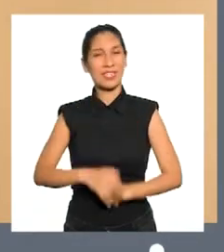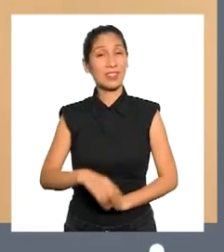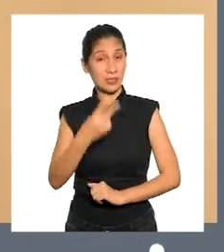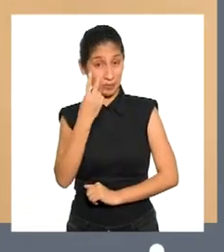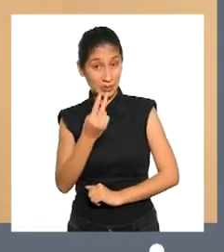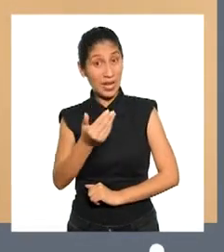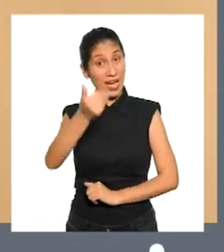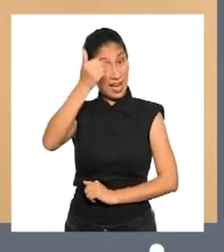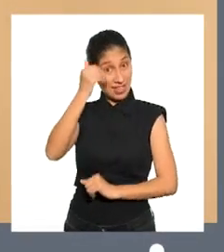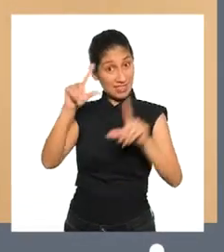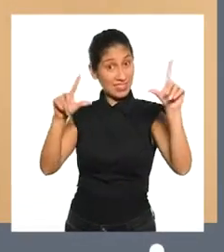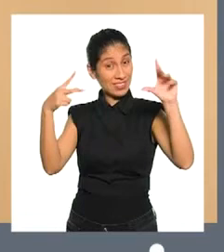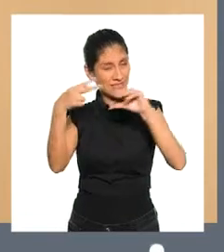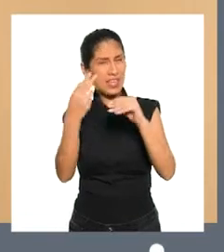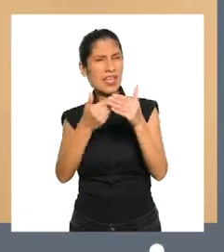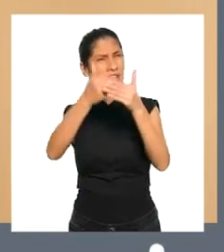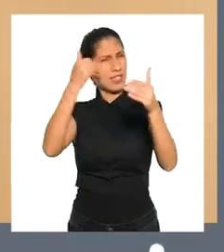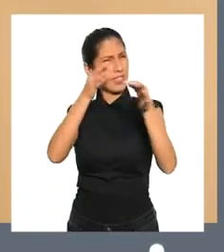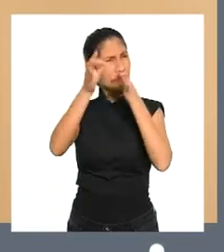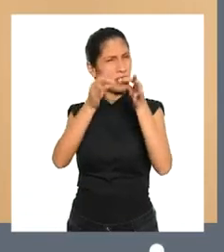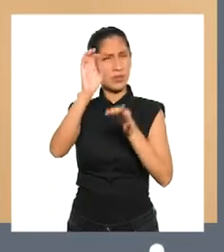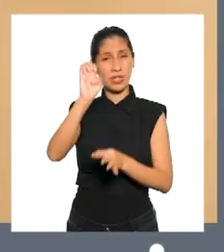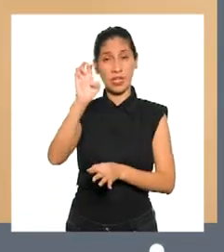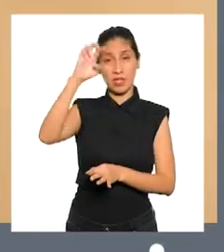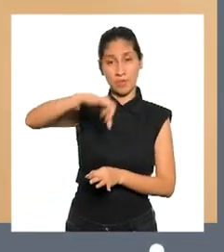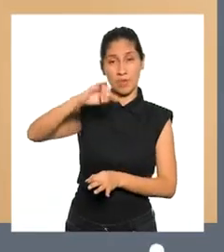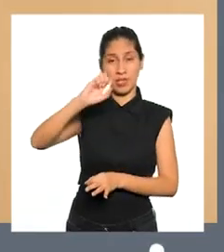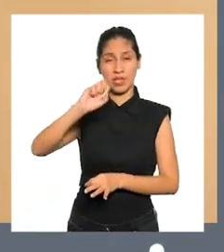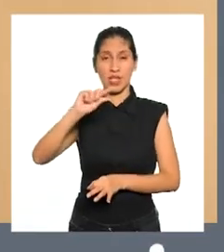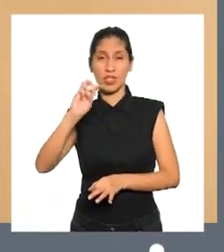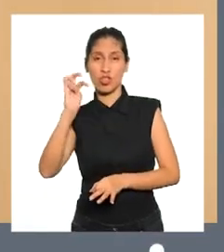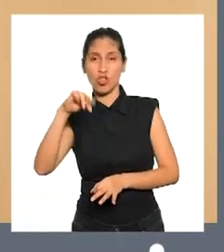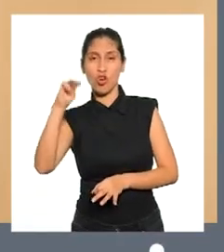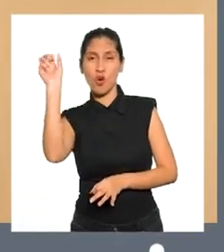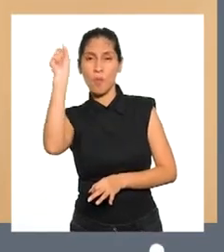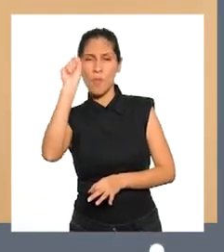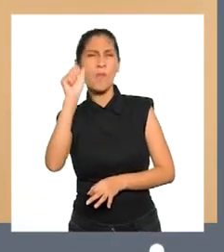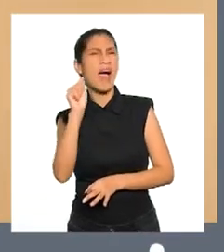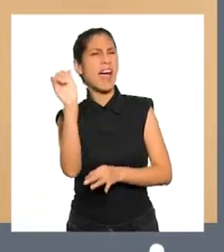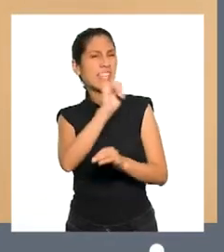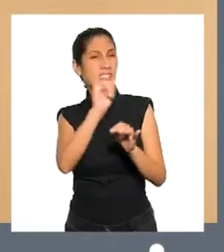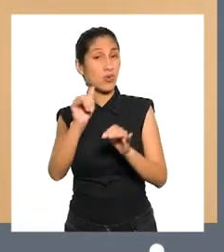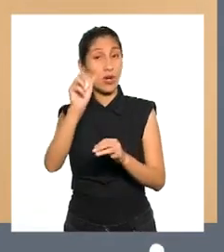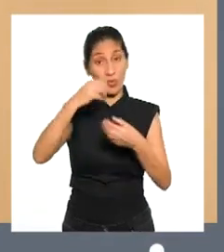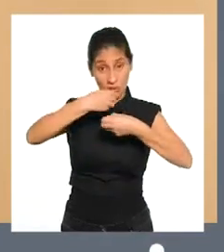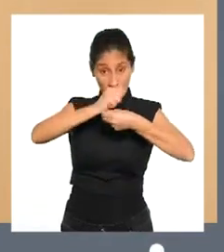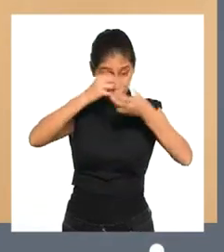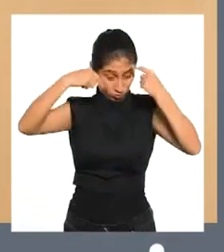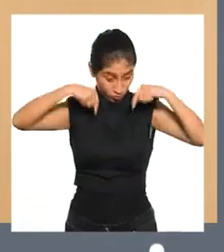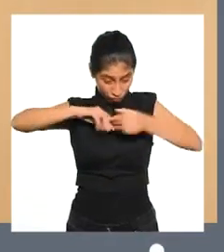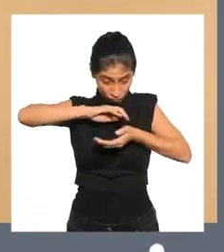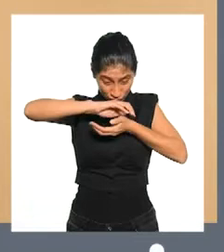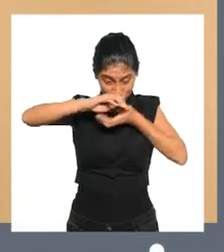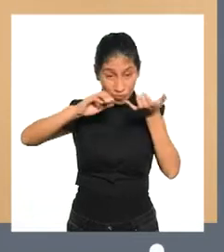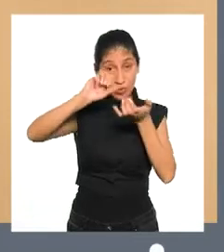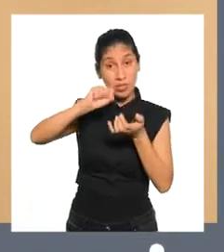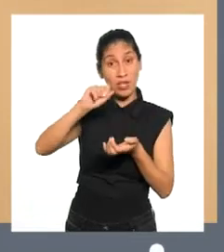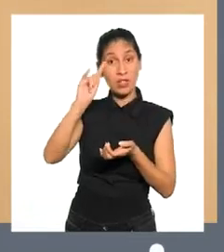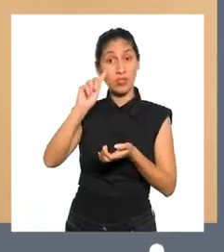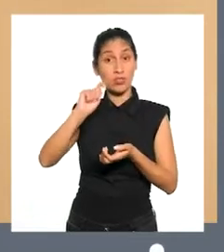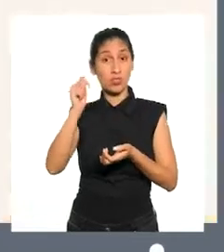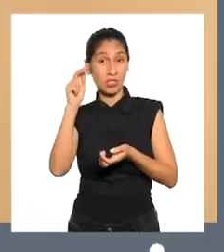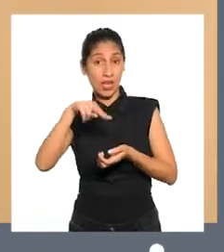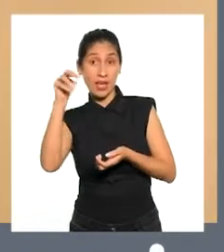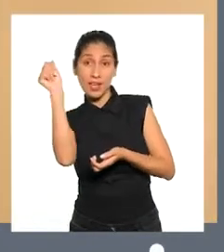vimos antes de la pausa, el epigenoma son unas sustancias que se impregnan y permiten que se activen o desactiven los